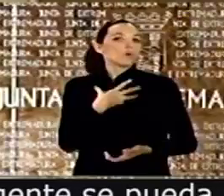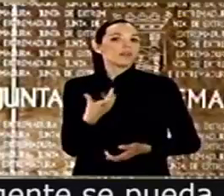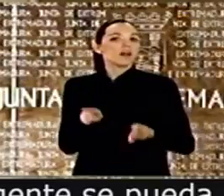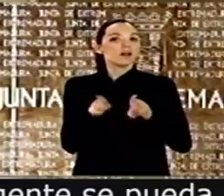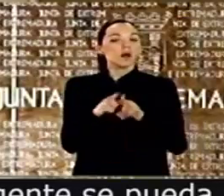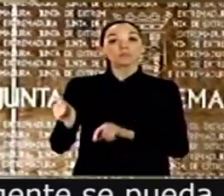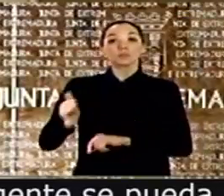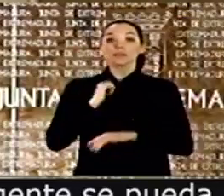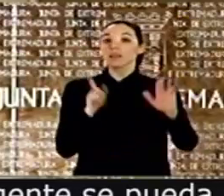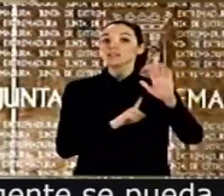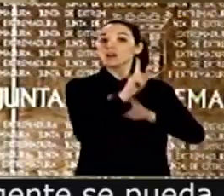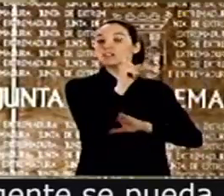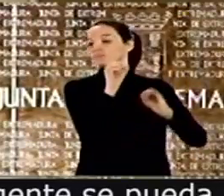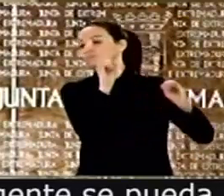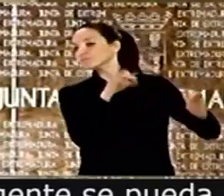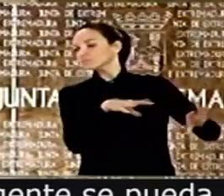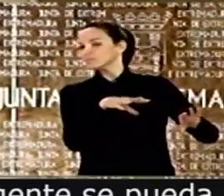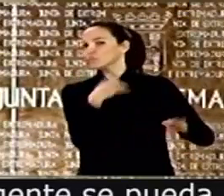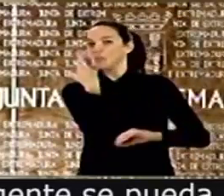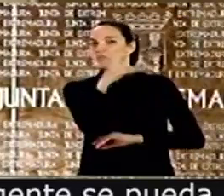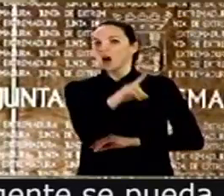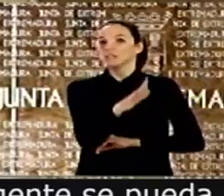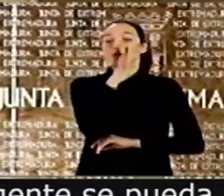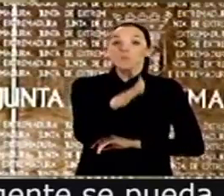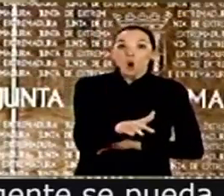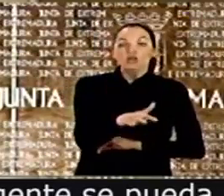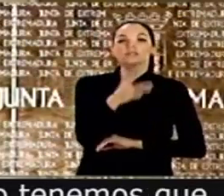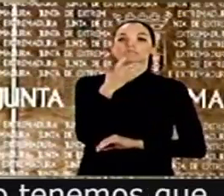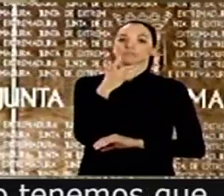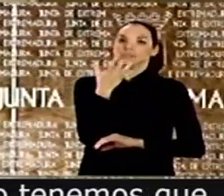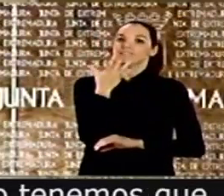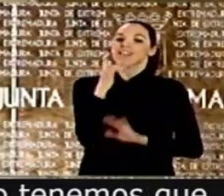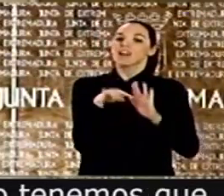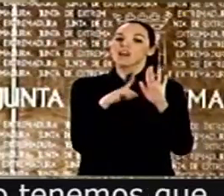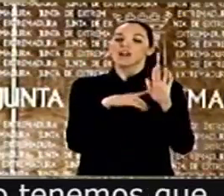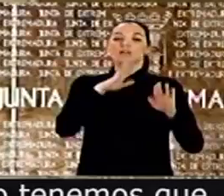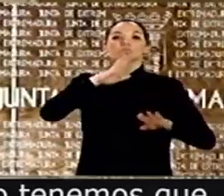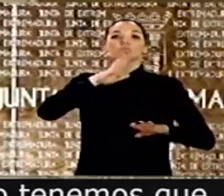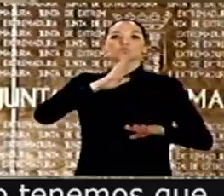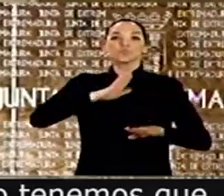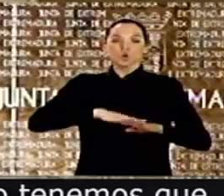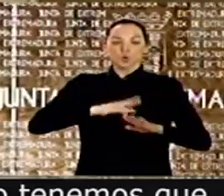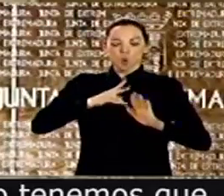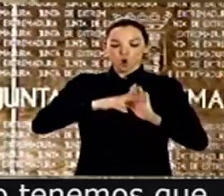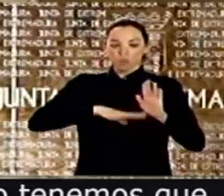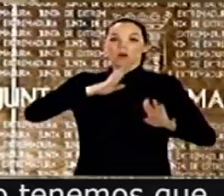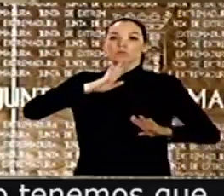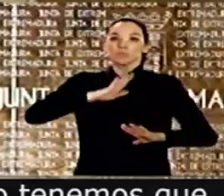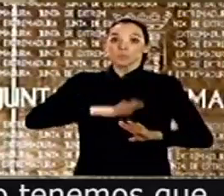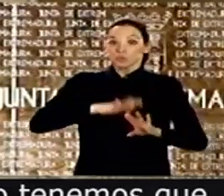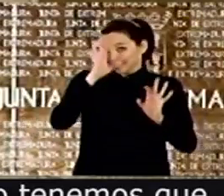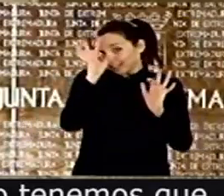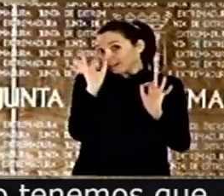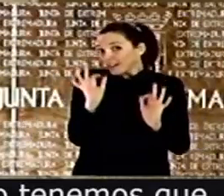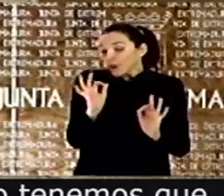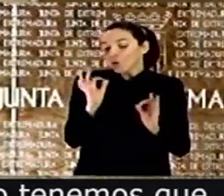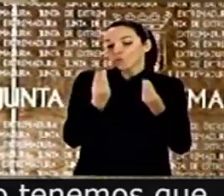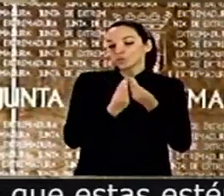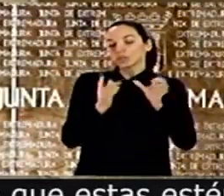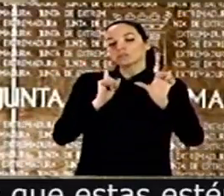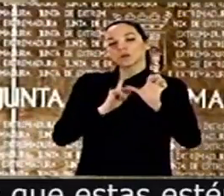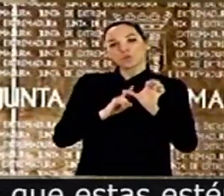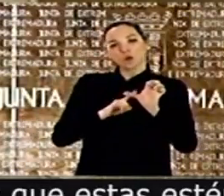de desarrollo siempre que éstas estén bajo el paraguas de la ley y de las normas que nos hemos dado. Y yo creo que nuestra posición en ese sentido